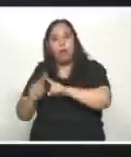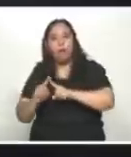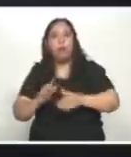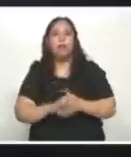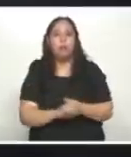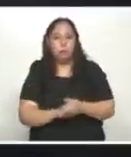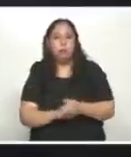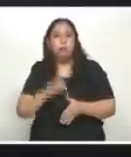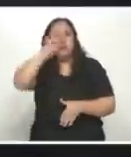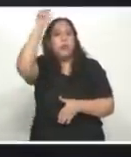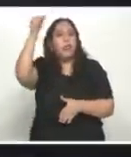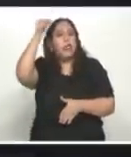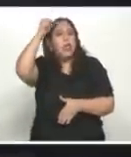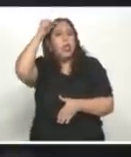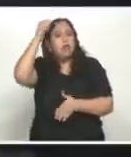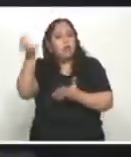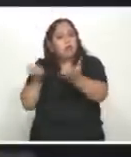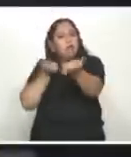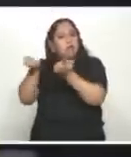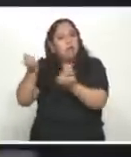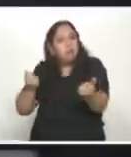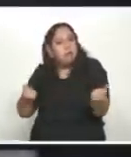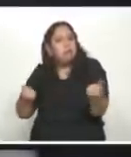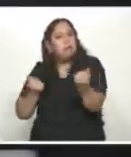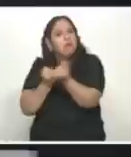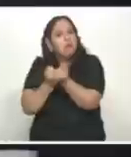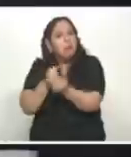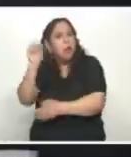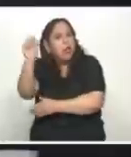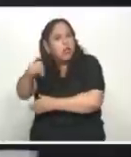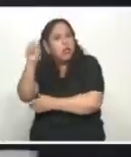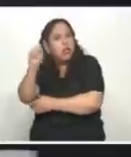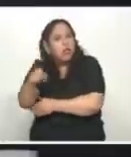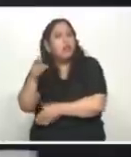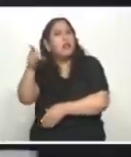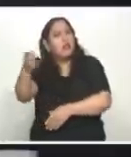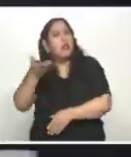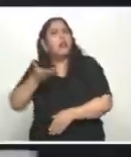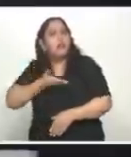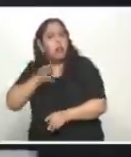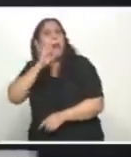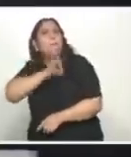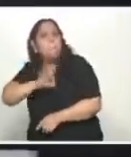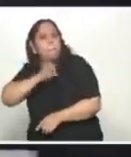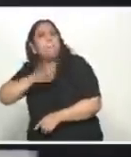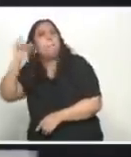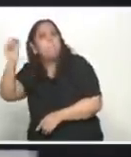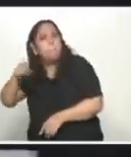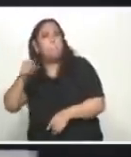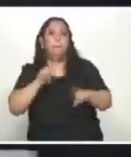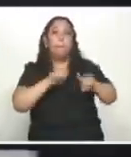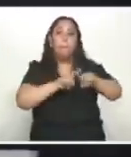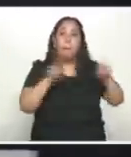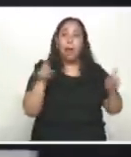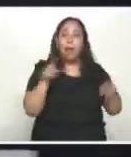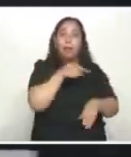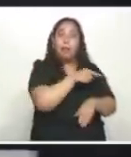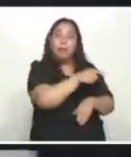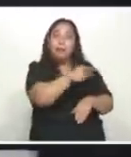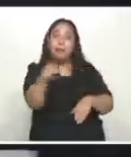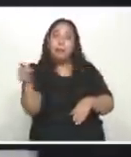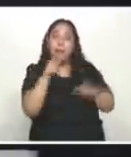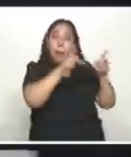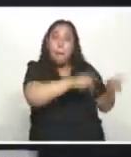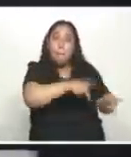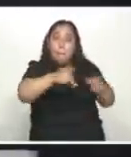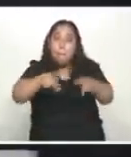hacerlas equitativas, para hacerlas justas y que los hondureños podamos tener por lo menos un espacio, un